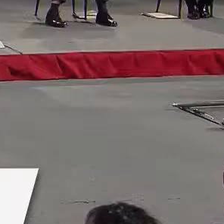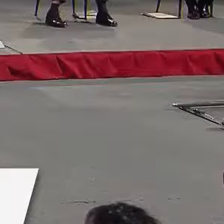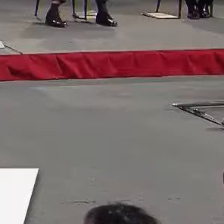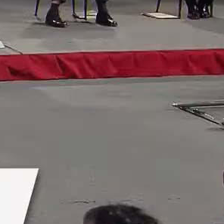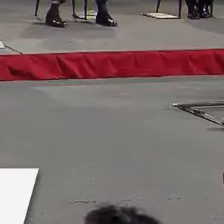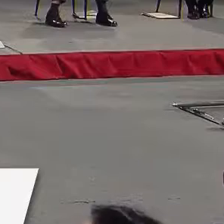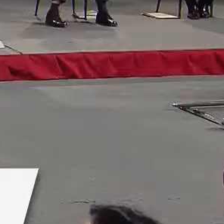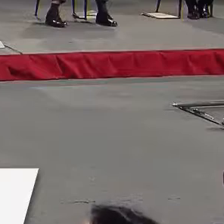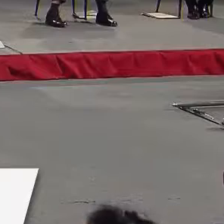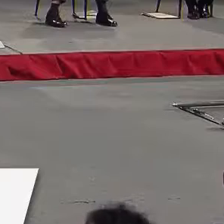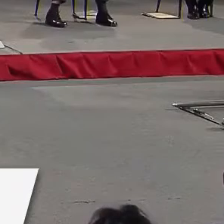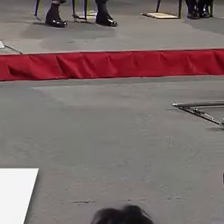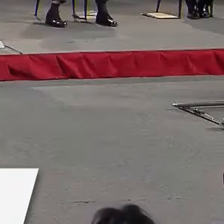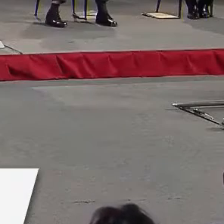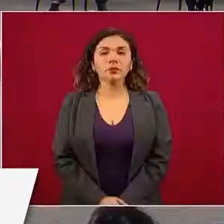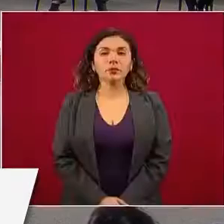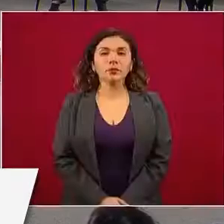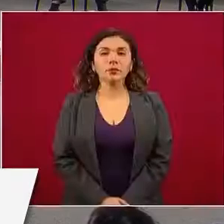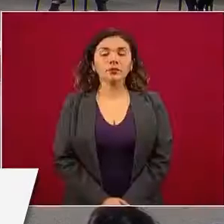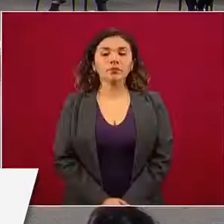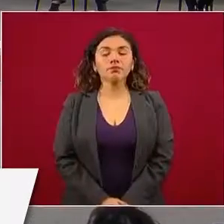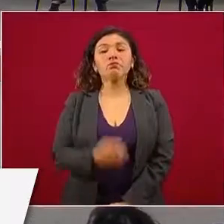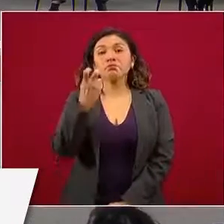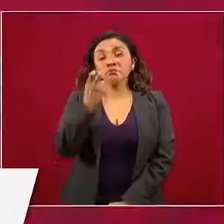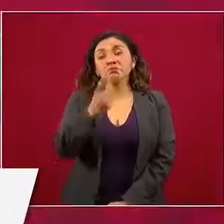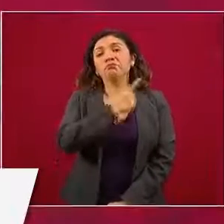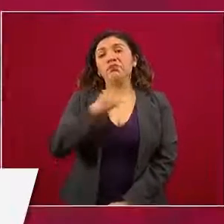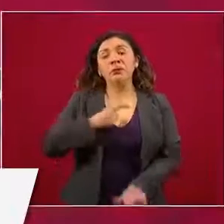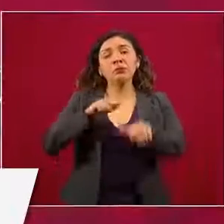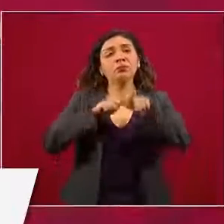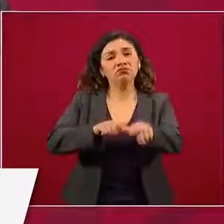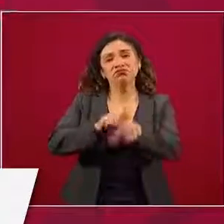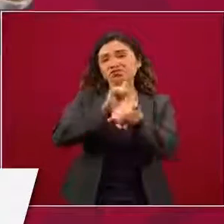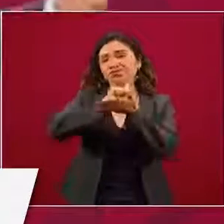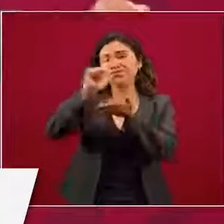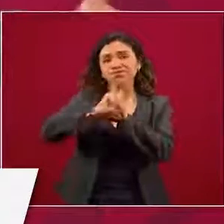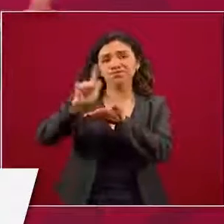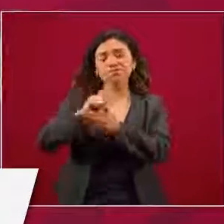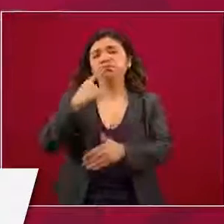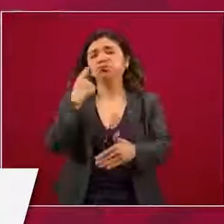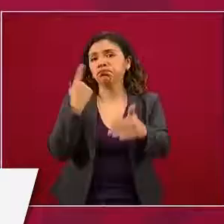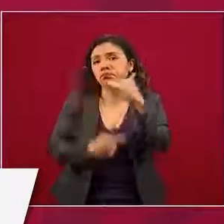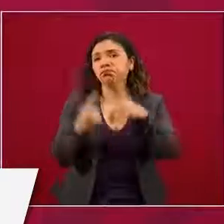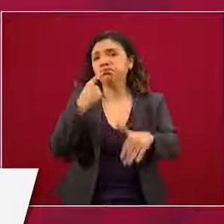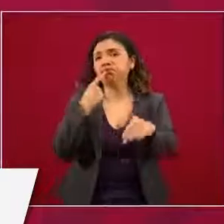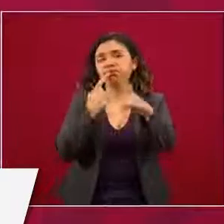tenemos que seguir limpiando, denunciando todo esto que hacemos,